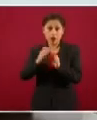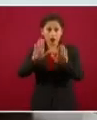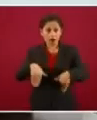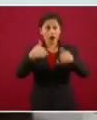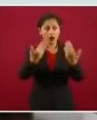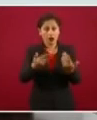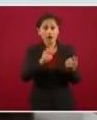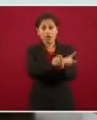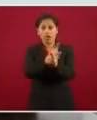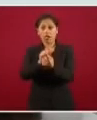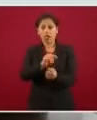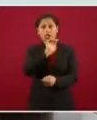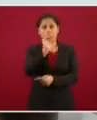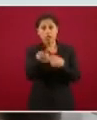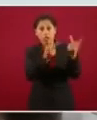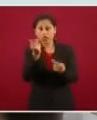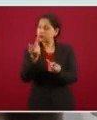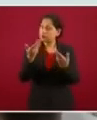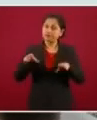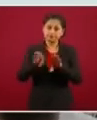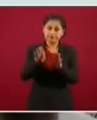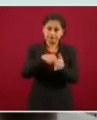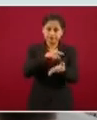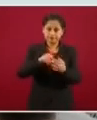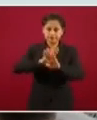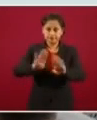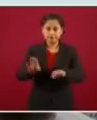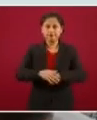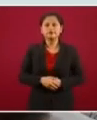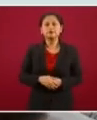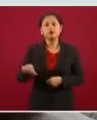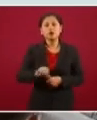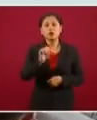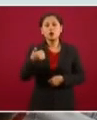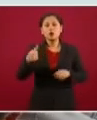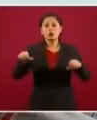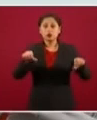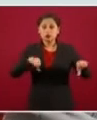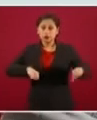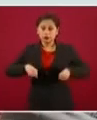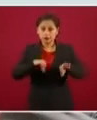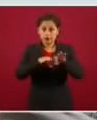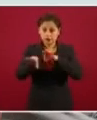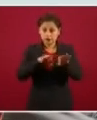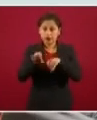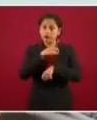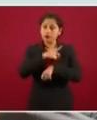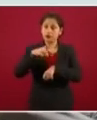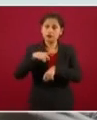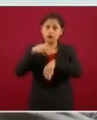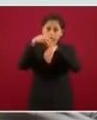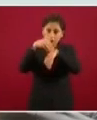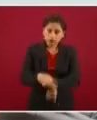muy importante, es todas las medidas anteriores deberán aplicarse con estricto respeto y apego a los derechos humanos.